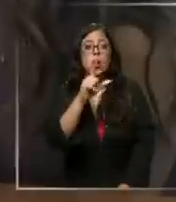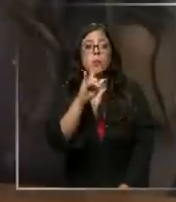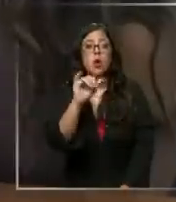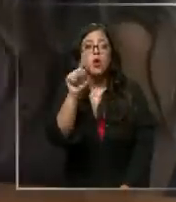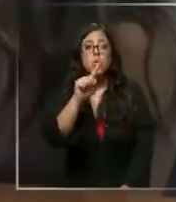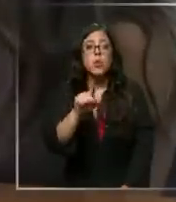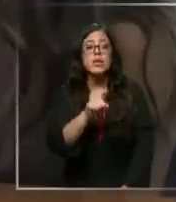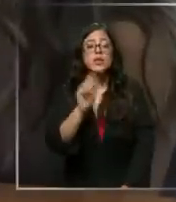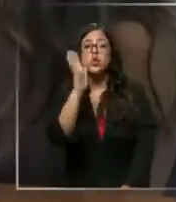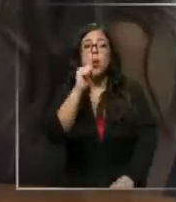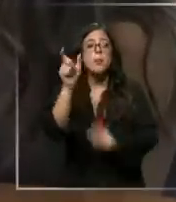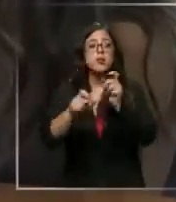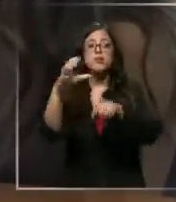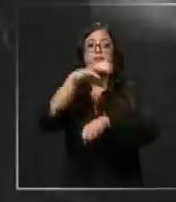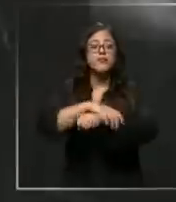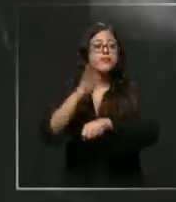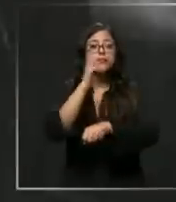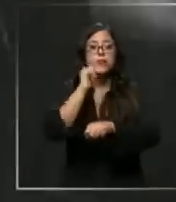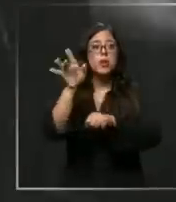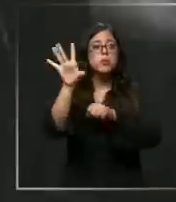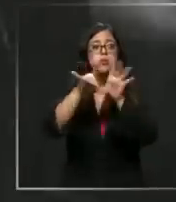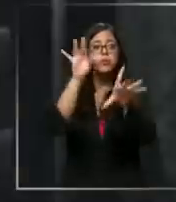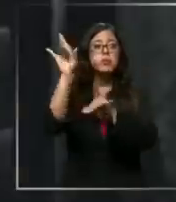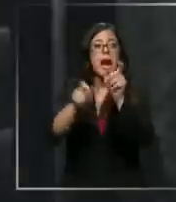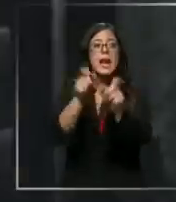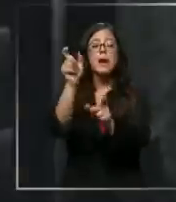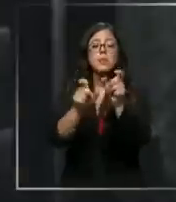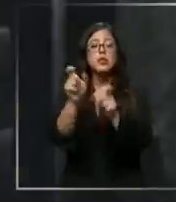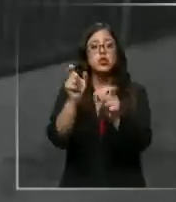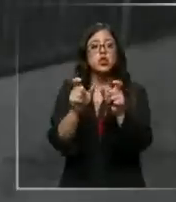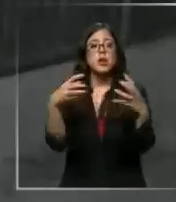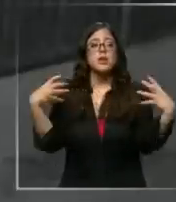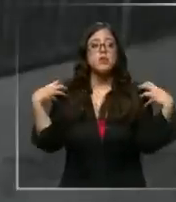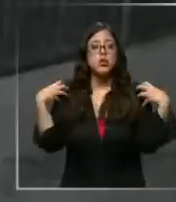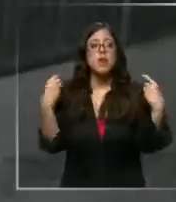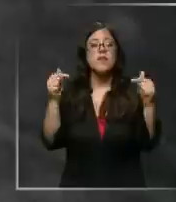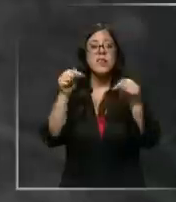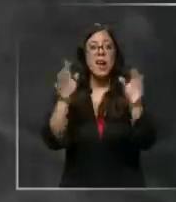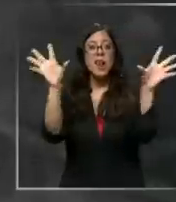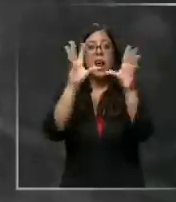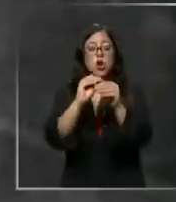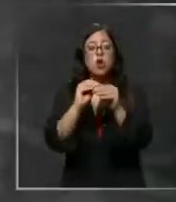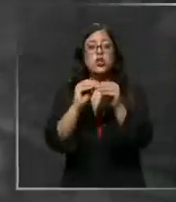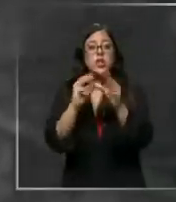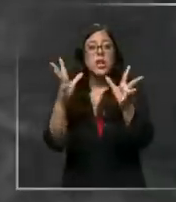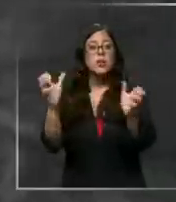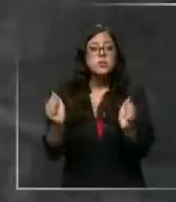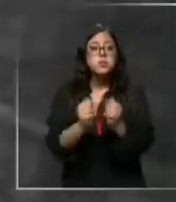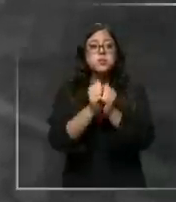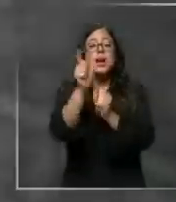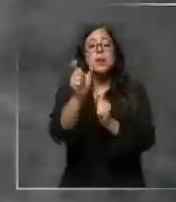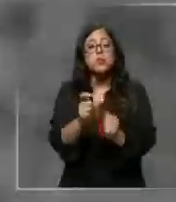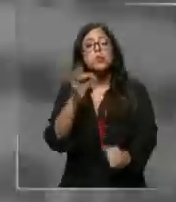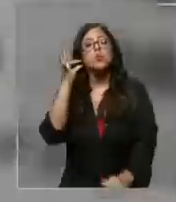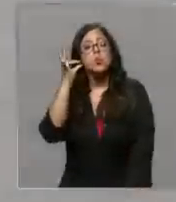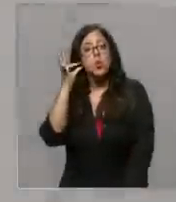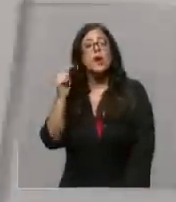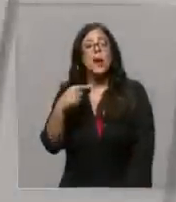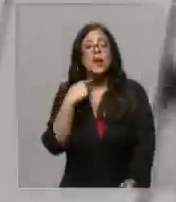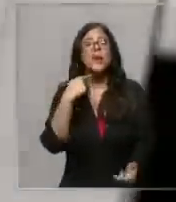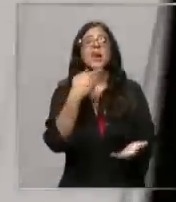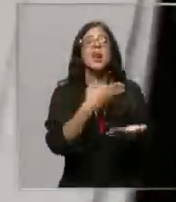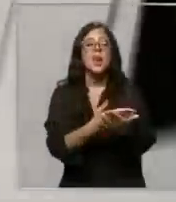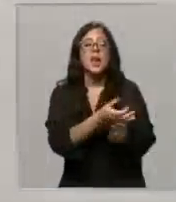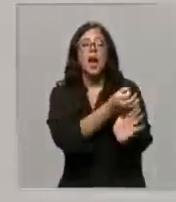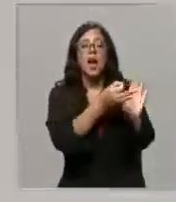detenidos y no se ha logrado identificar a la totalidad de las personas que esa noche habrían acompañado a la joven la querella